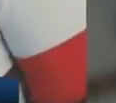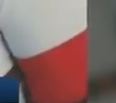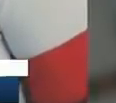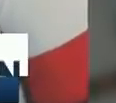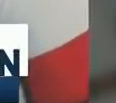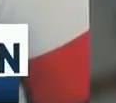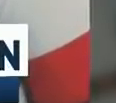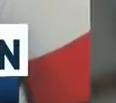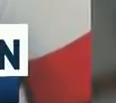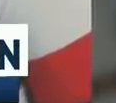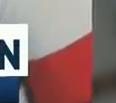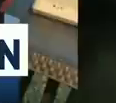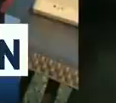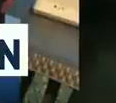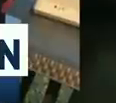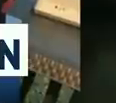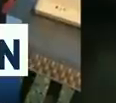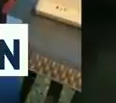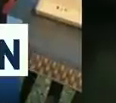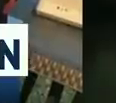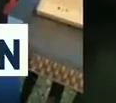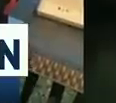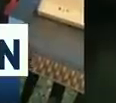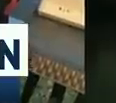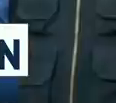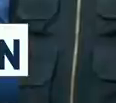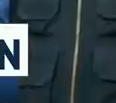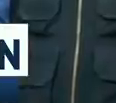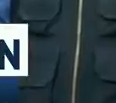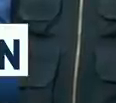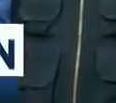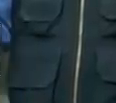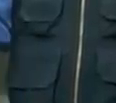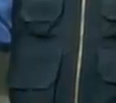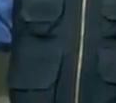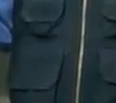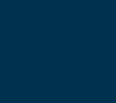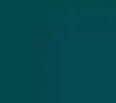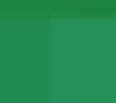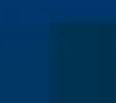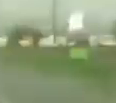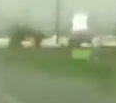Detienen a un ecuatoriano por presunta violación de dos universitarias en Honduras.